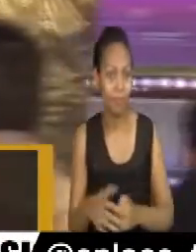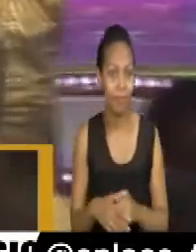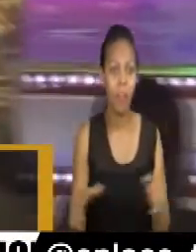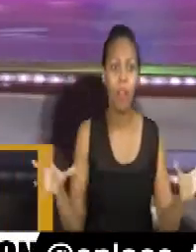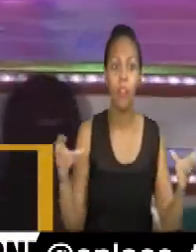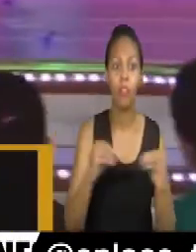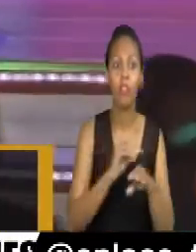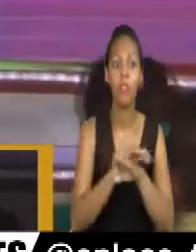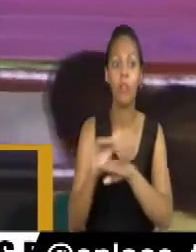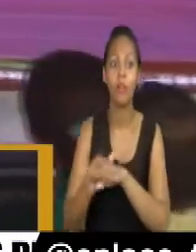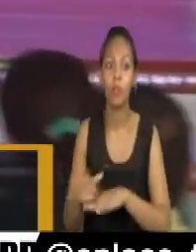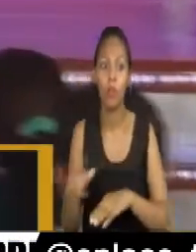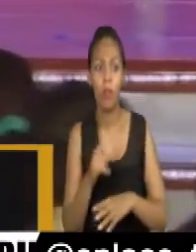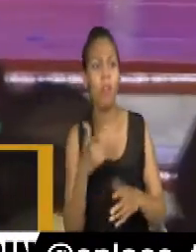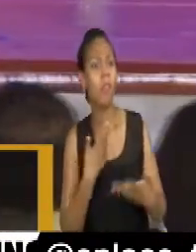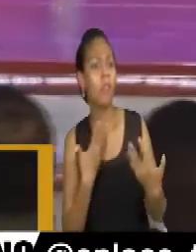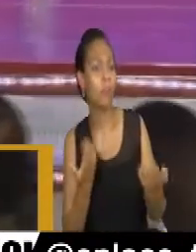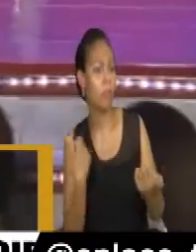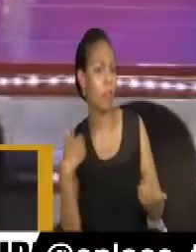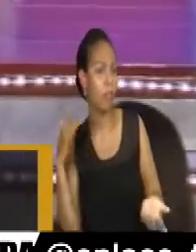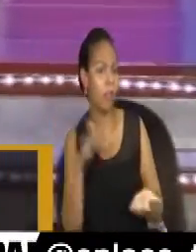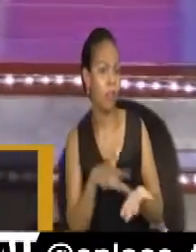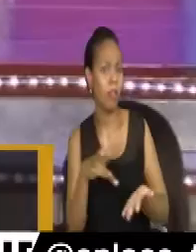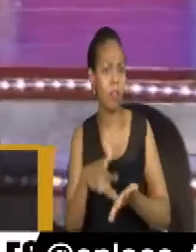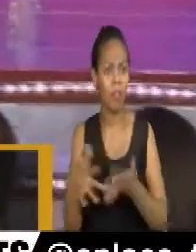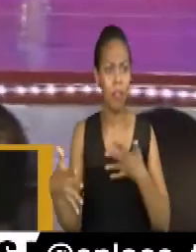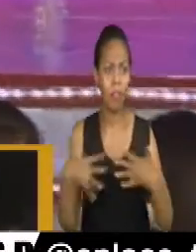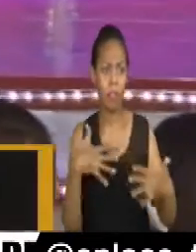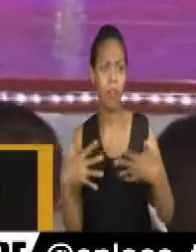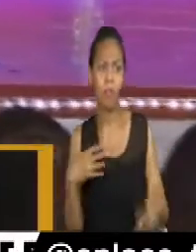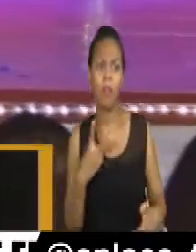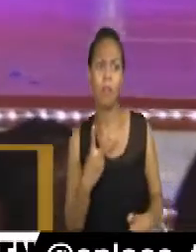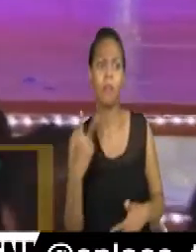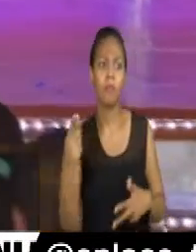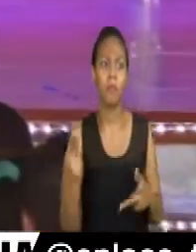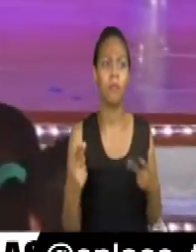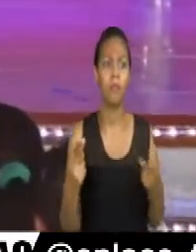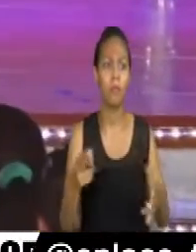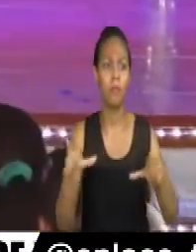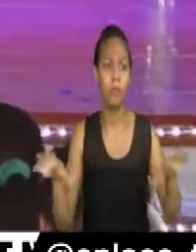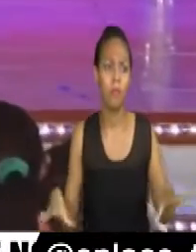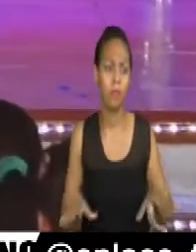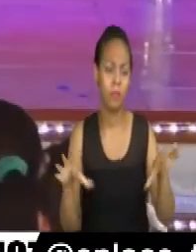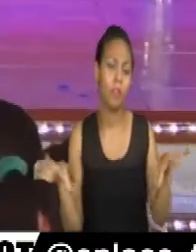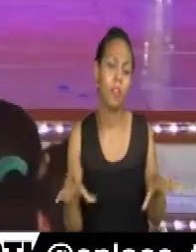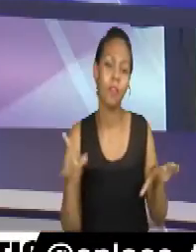los artistas que deseen ser protagonistas de Teatro por Pareja, que ha programado sus funciones de jueves a domingo.